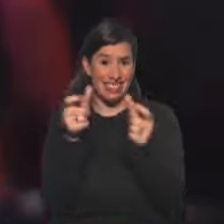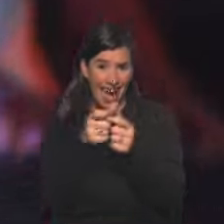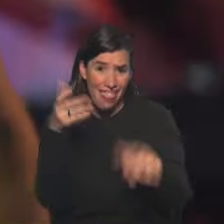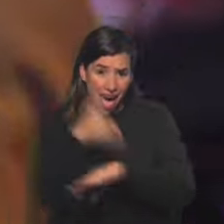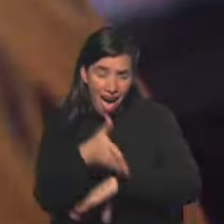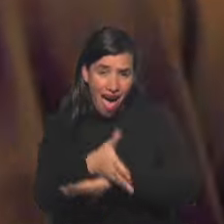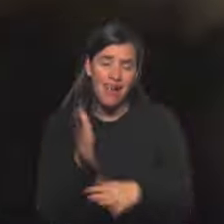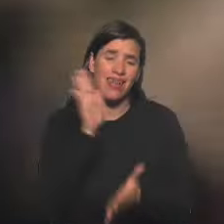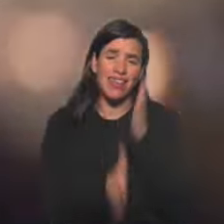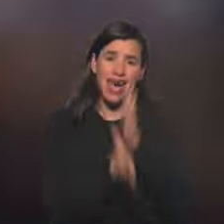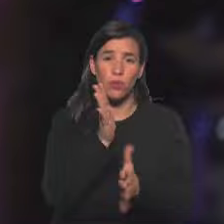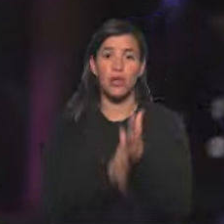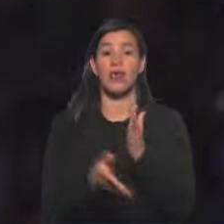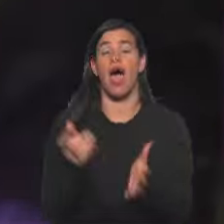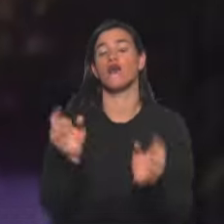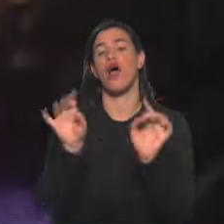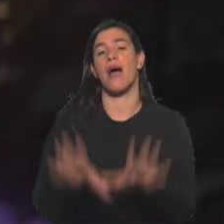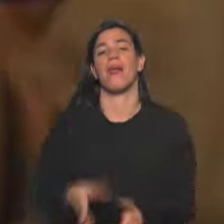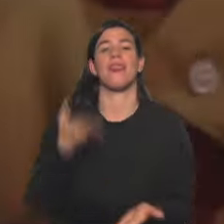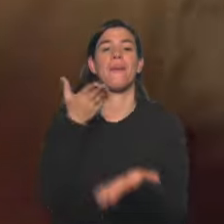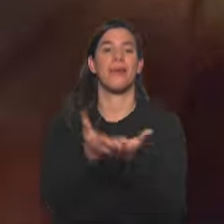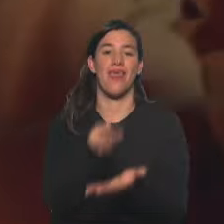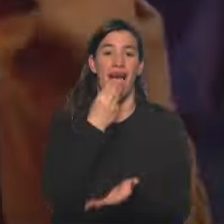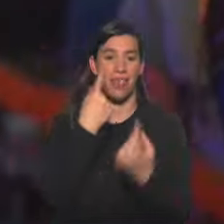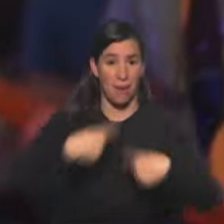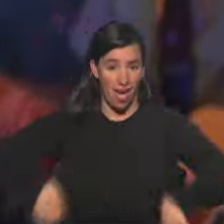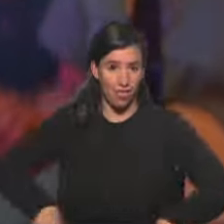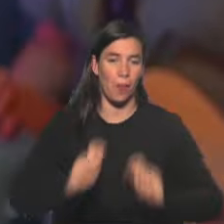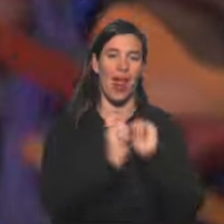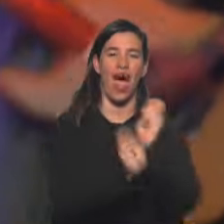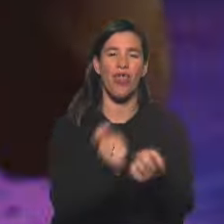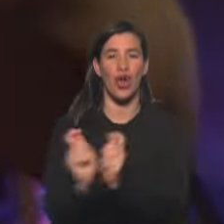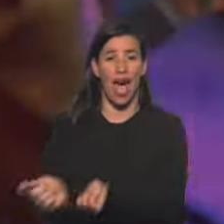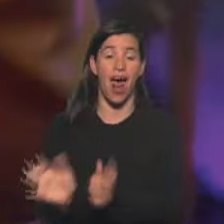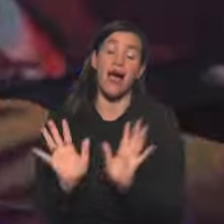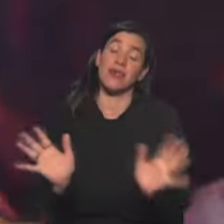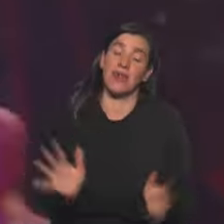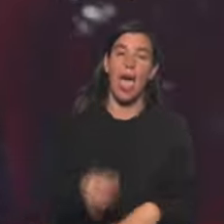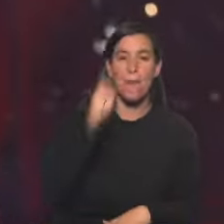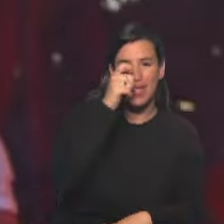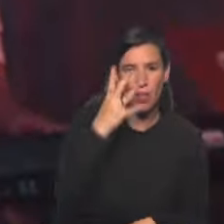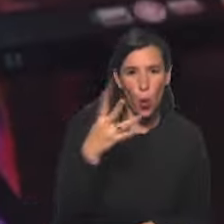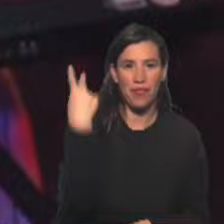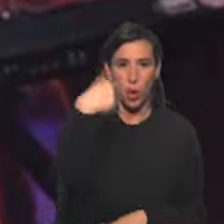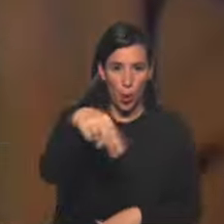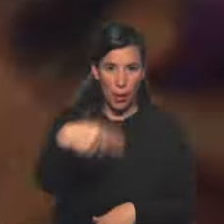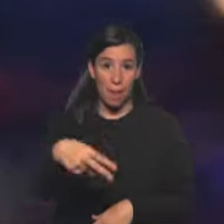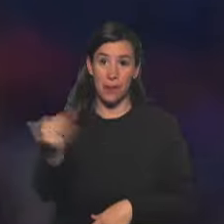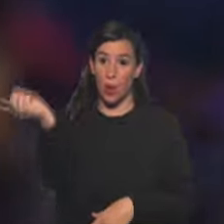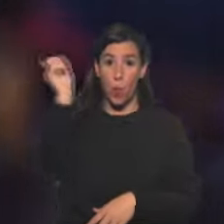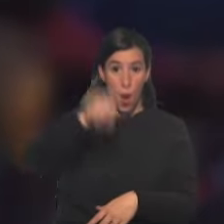no perecedero justamente para ser donado. Así que el 24 de noviembre llega entonces